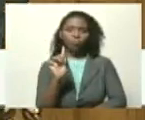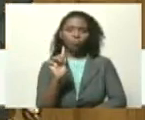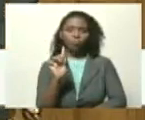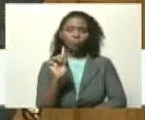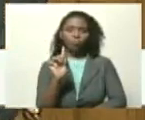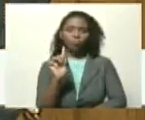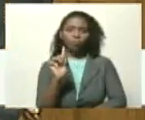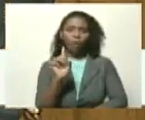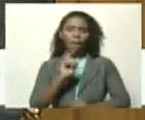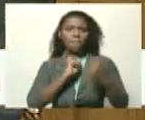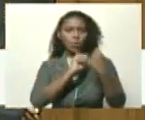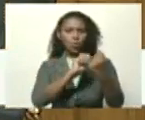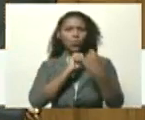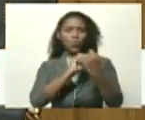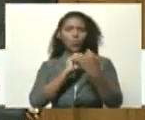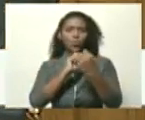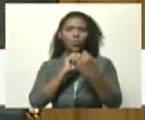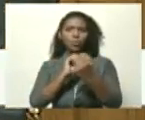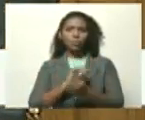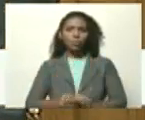Un diálogo puede ser